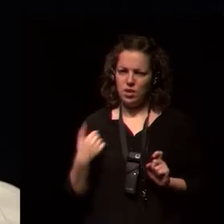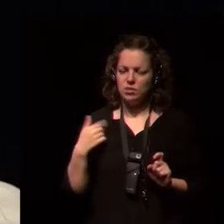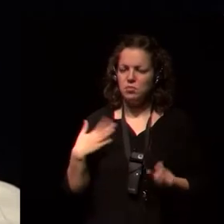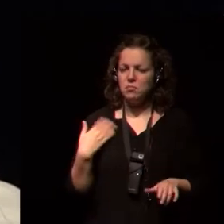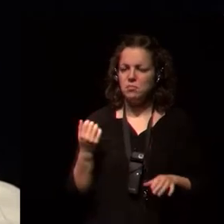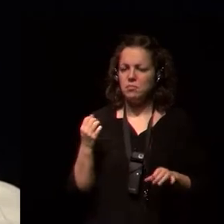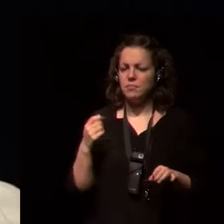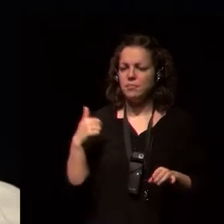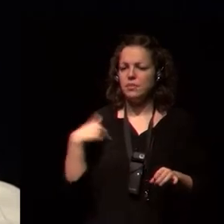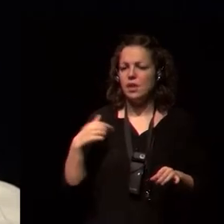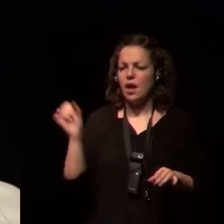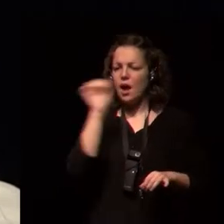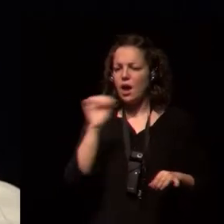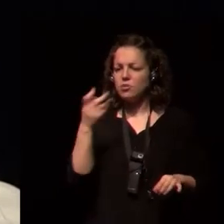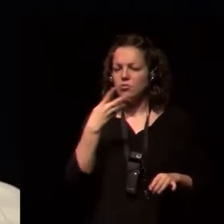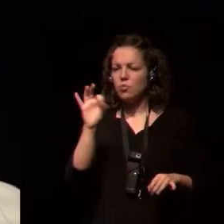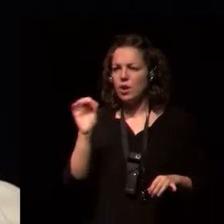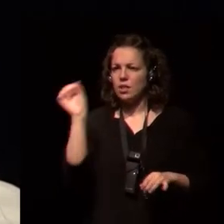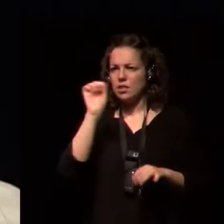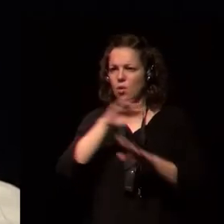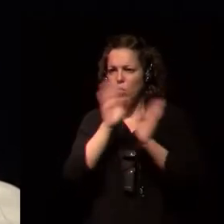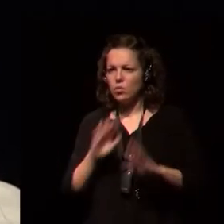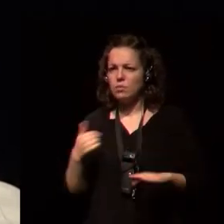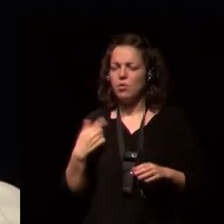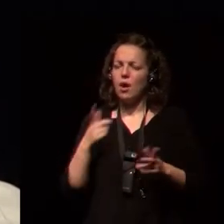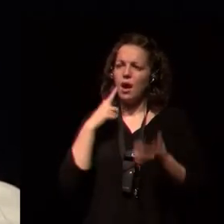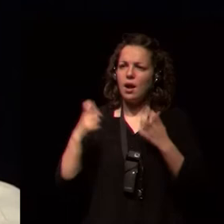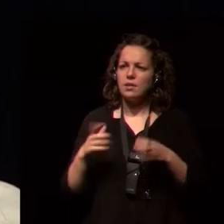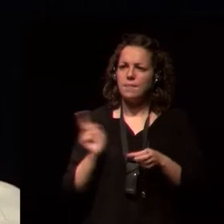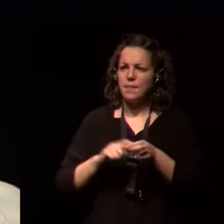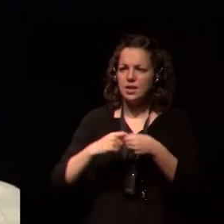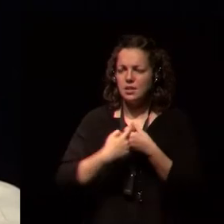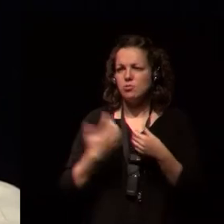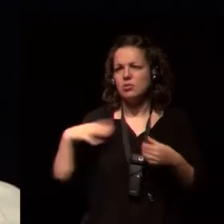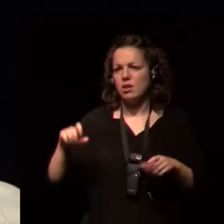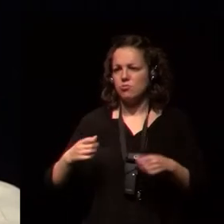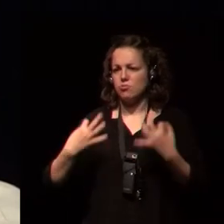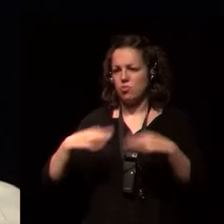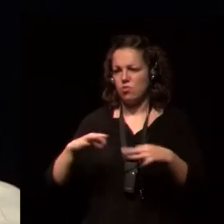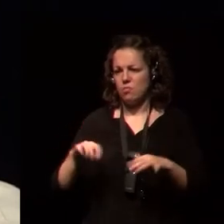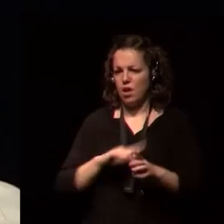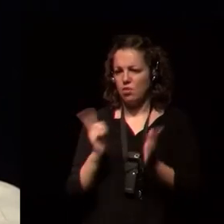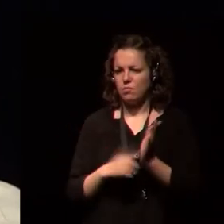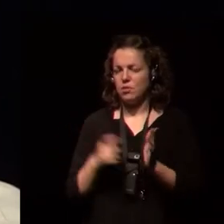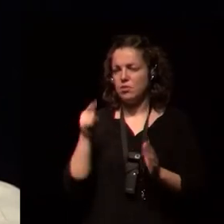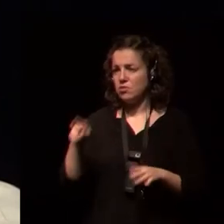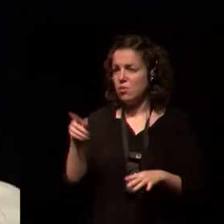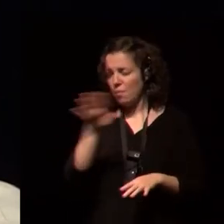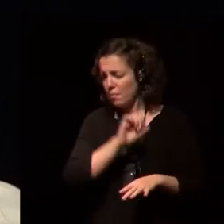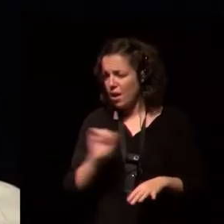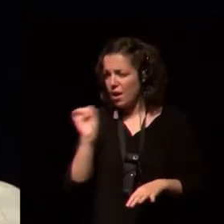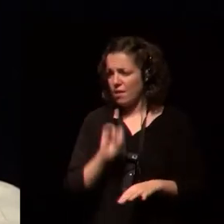intención. En los últimos 40 años, el arte comunitario, el arte participativo, se ha normalizado completamente, lo cual es